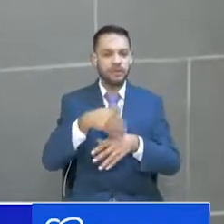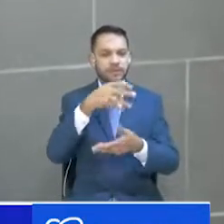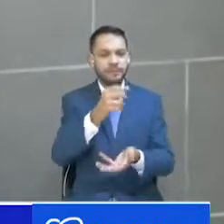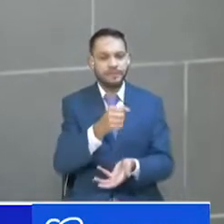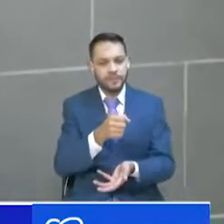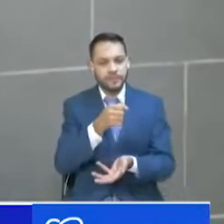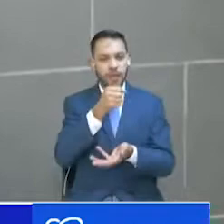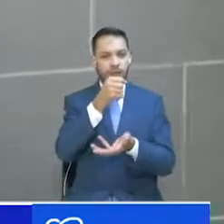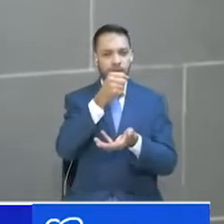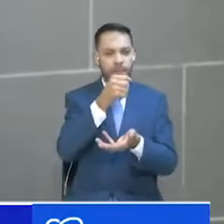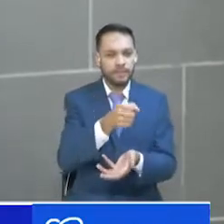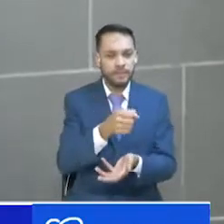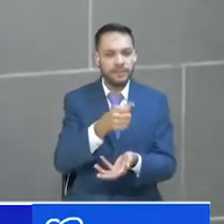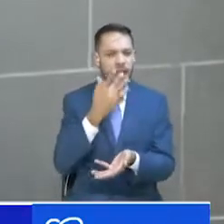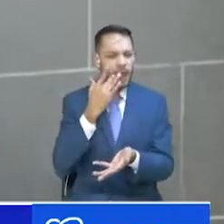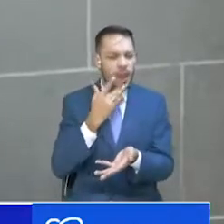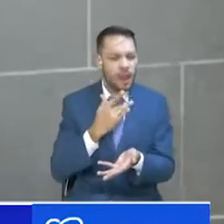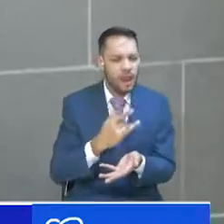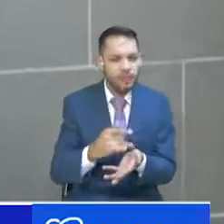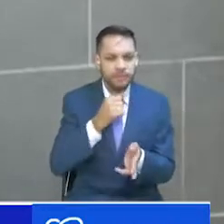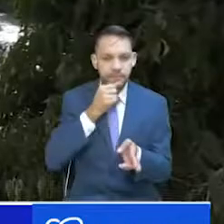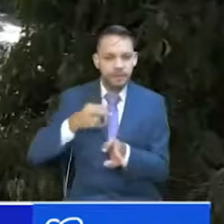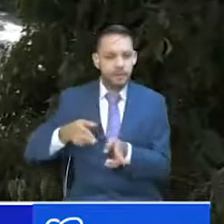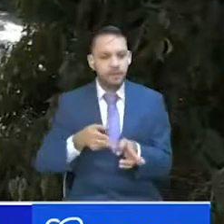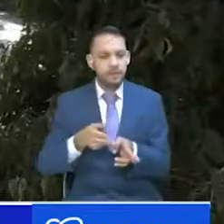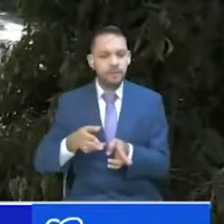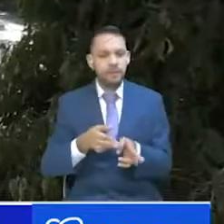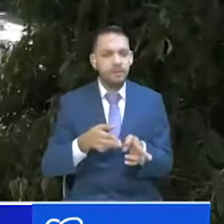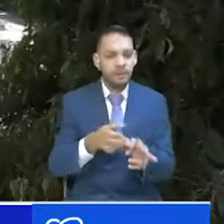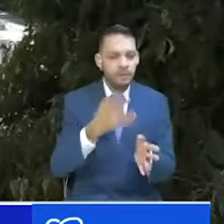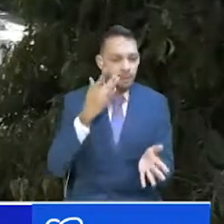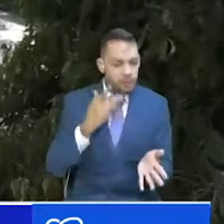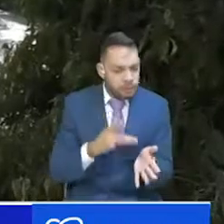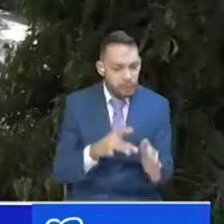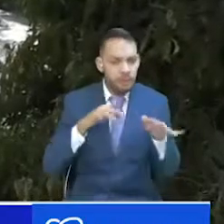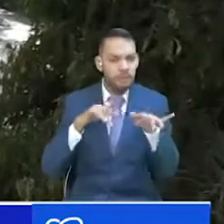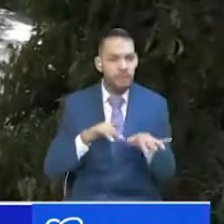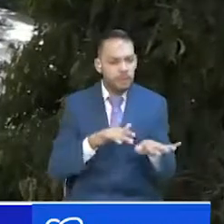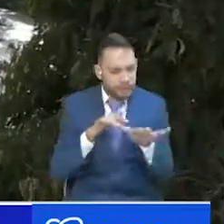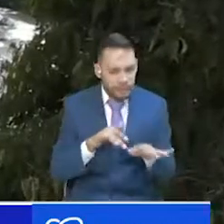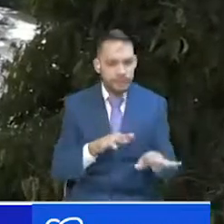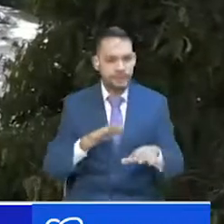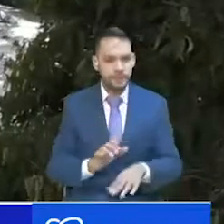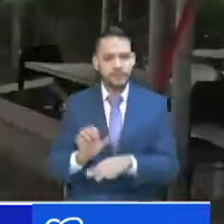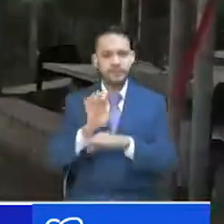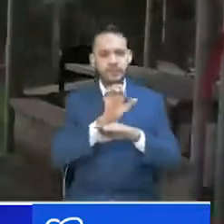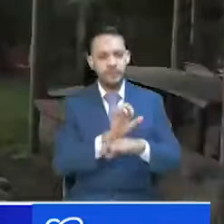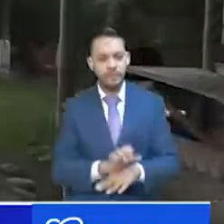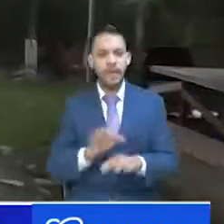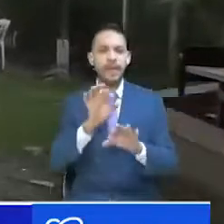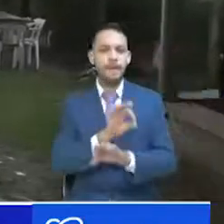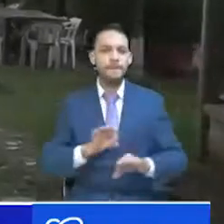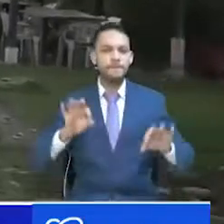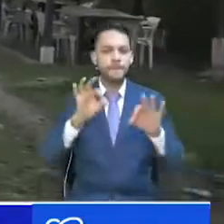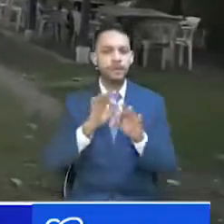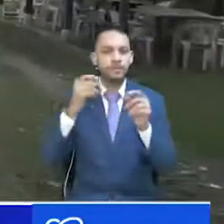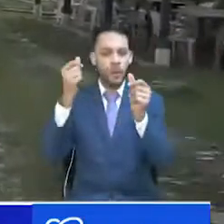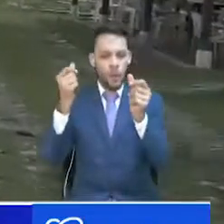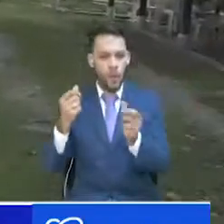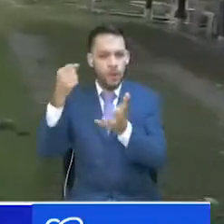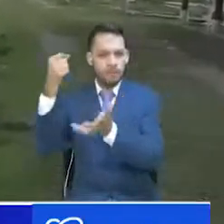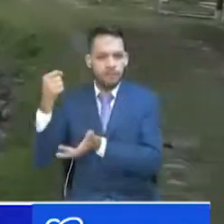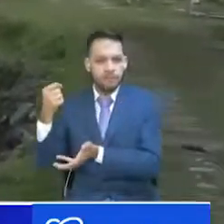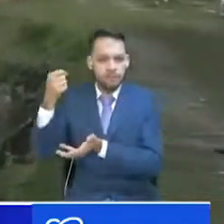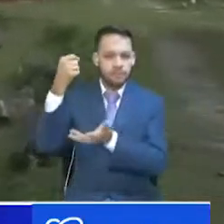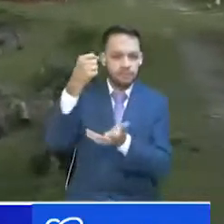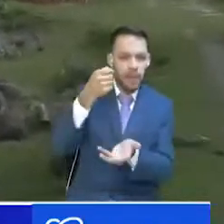aportar a la descontaminación de la quebrada la florida autoridades del departamento de indicaron la importancia de direccionar los recursos de esta tasa